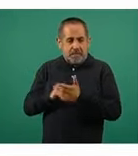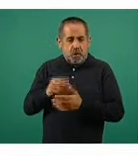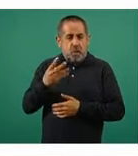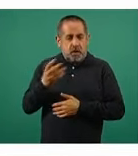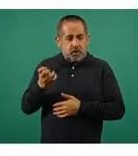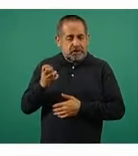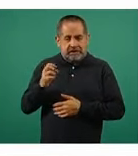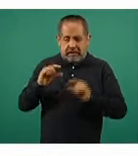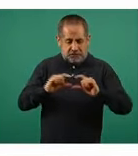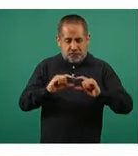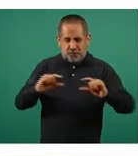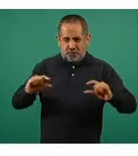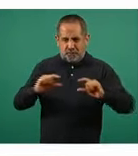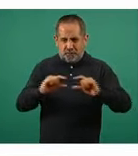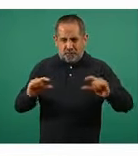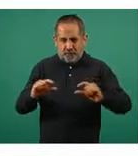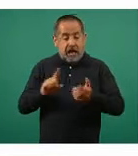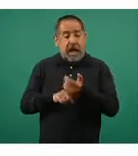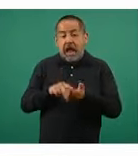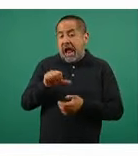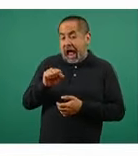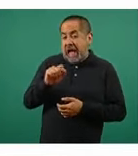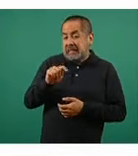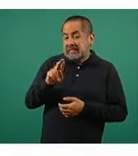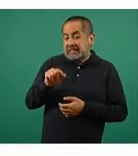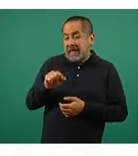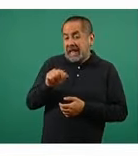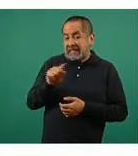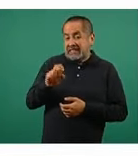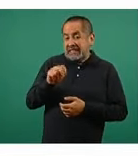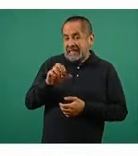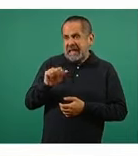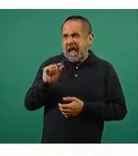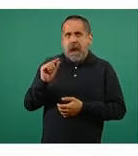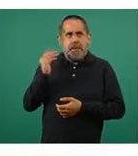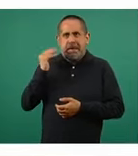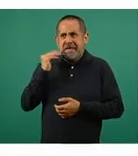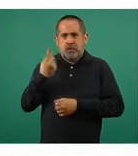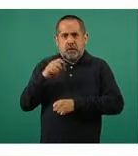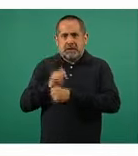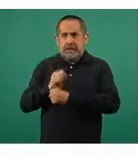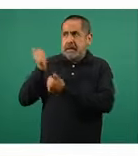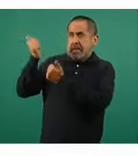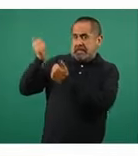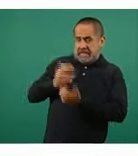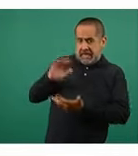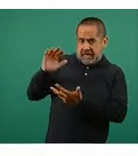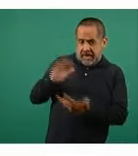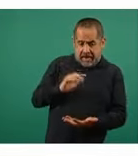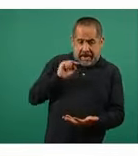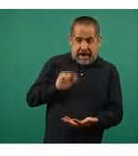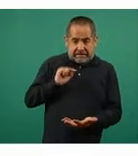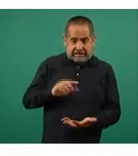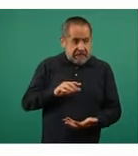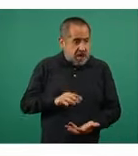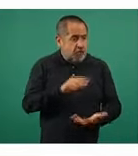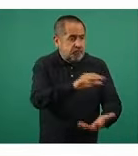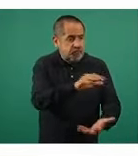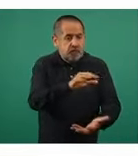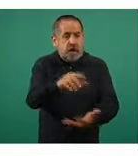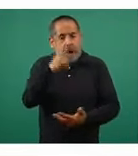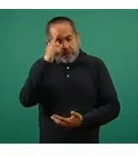860.400 dosis de vacuna AstraZeneca, que llegó apenas hace una semana y que es la que está destinada para la población de